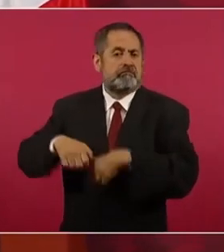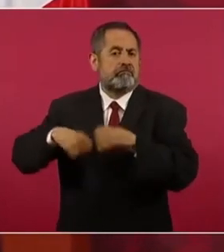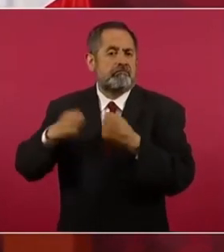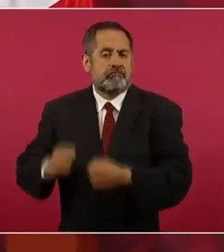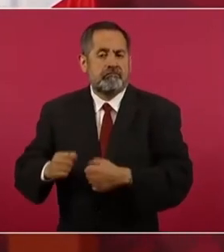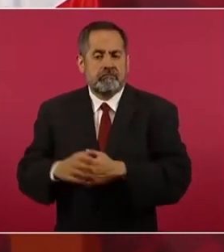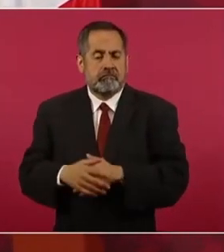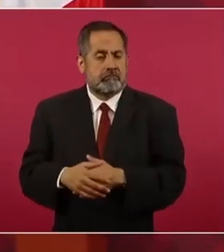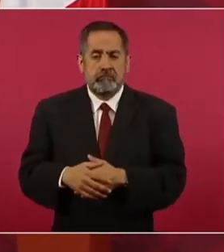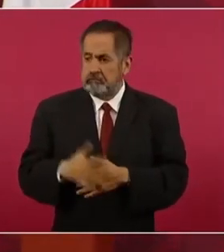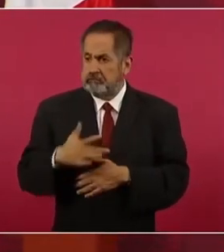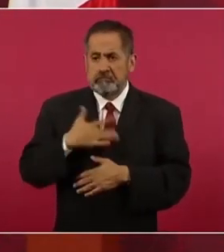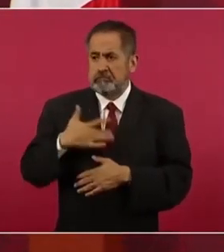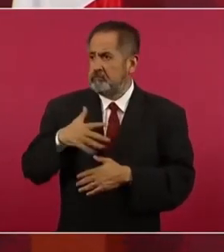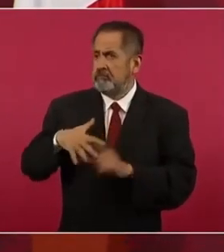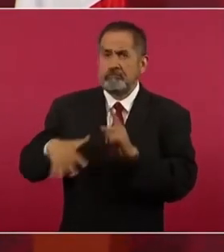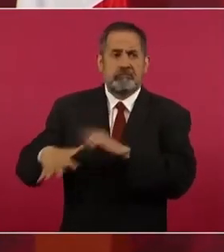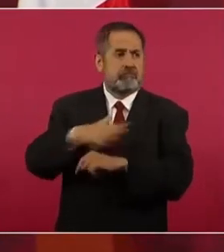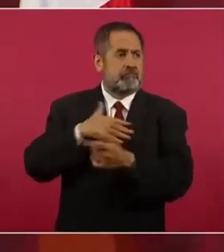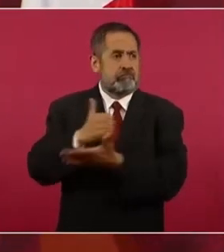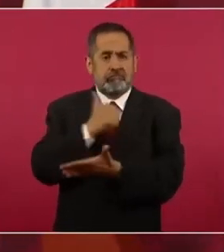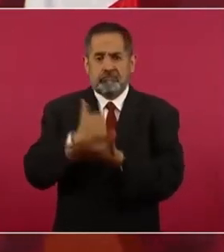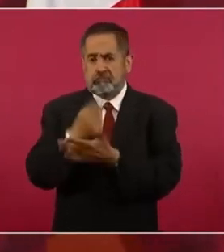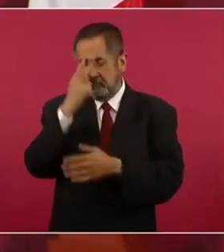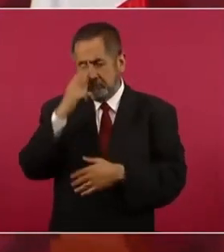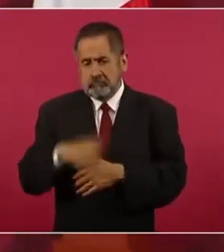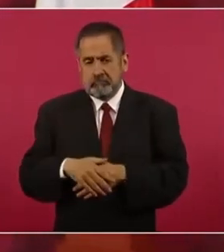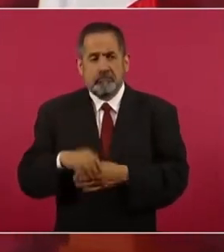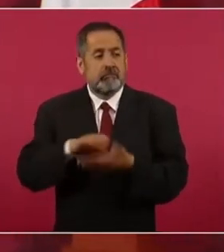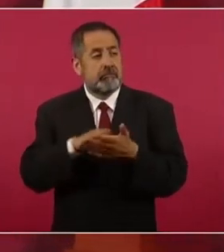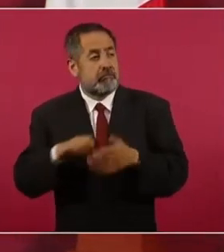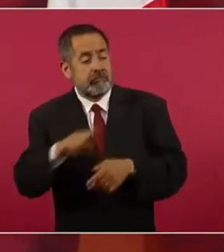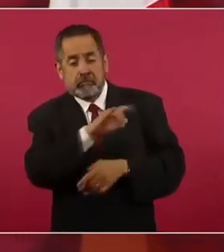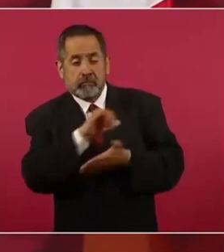La Ciudad de México es más segura que Nueva